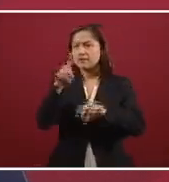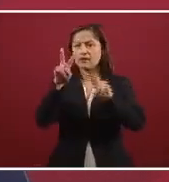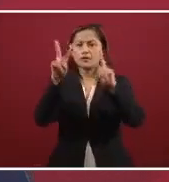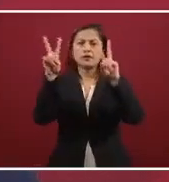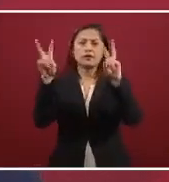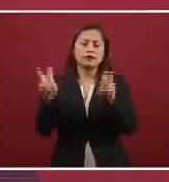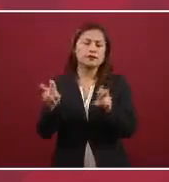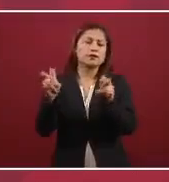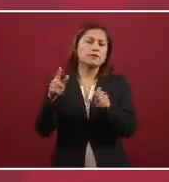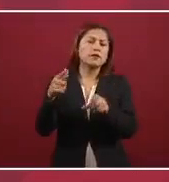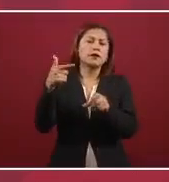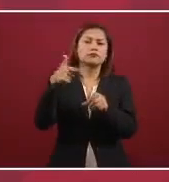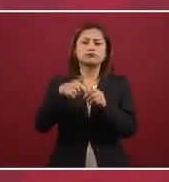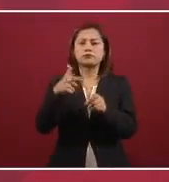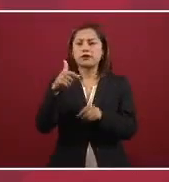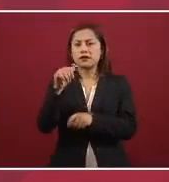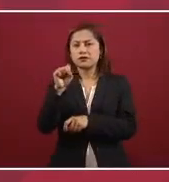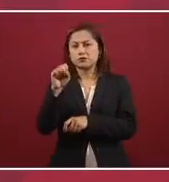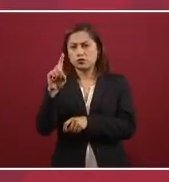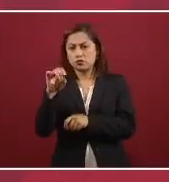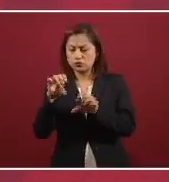camino